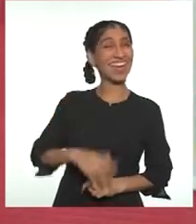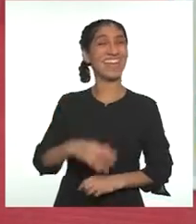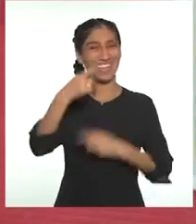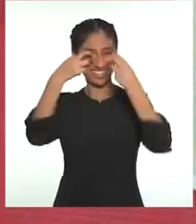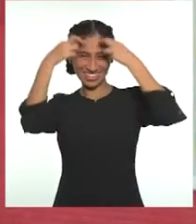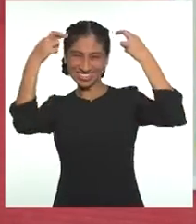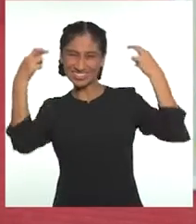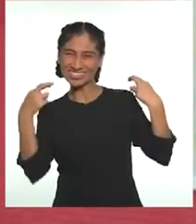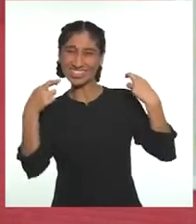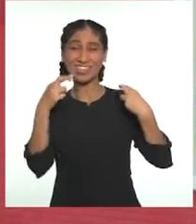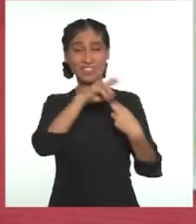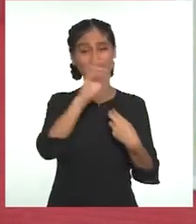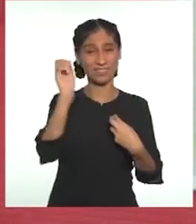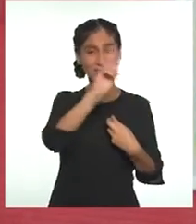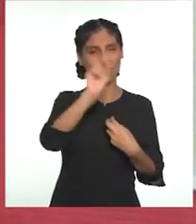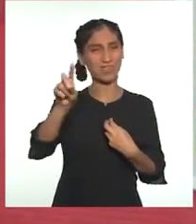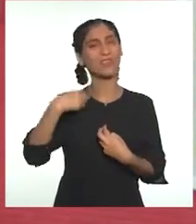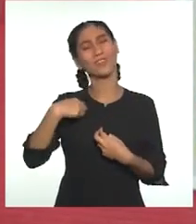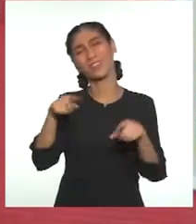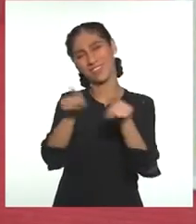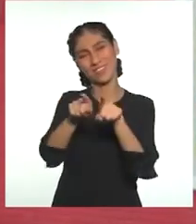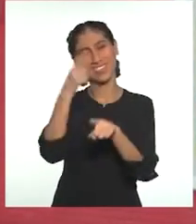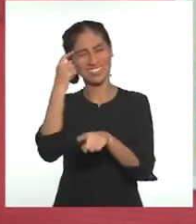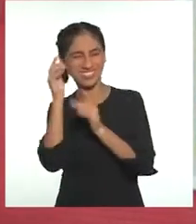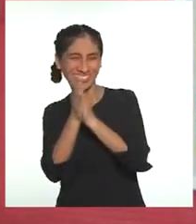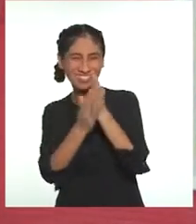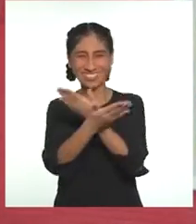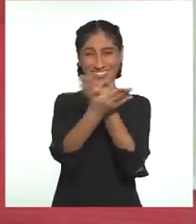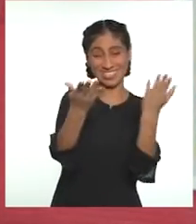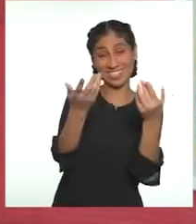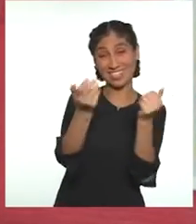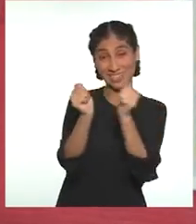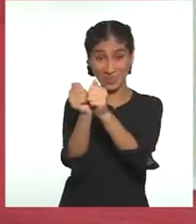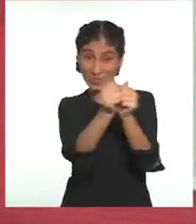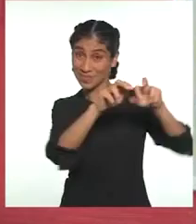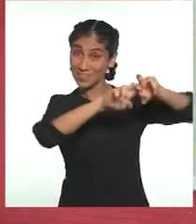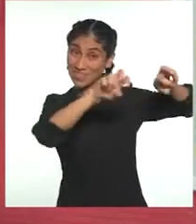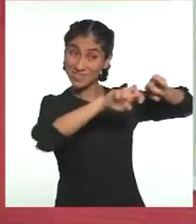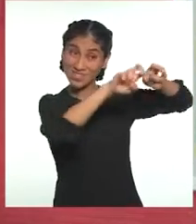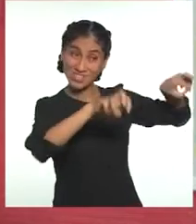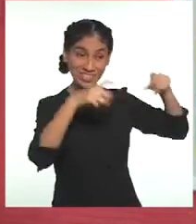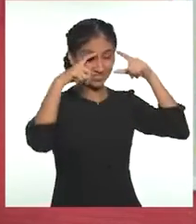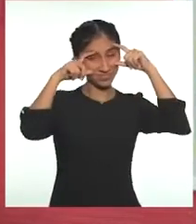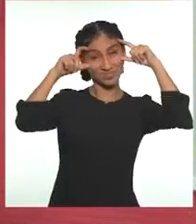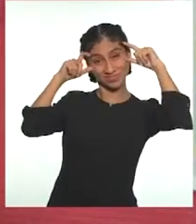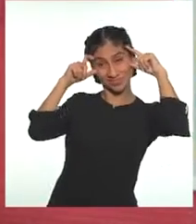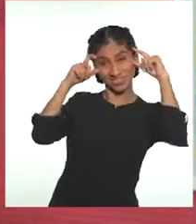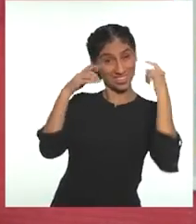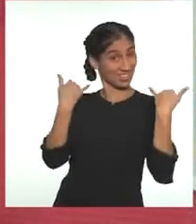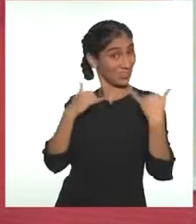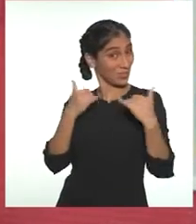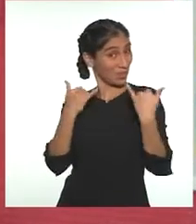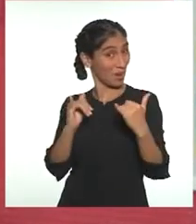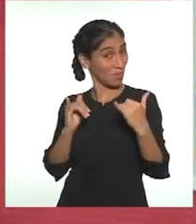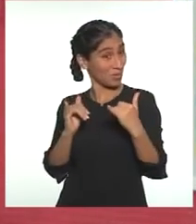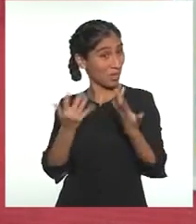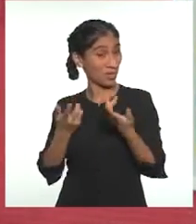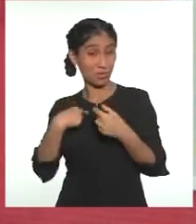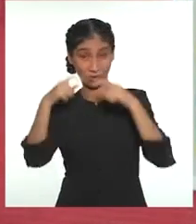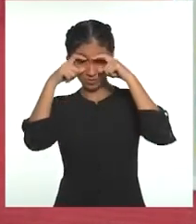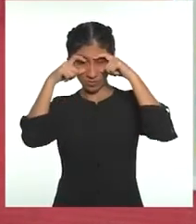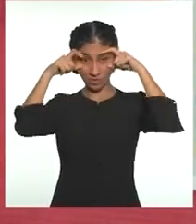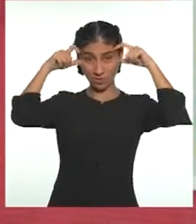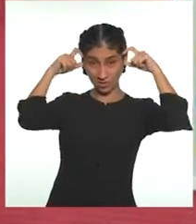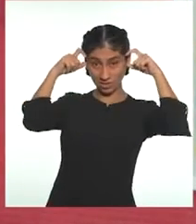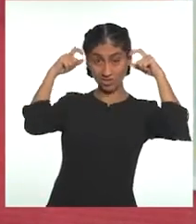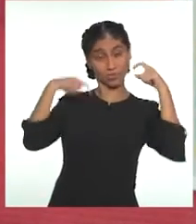Hola chicas y chicos de la promo 2021. Yo también los he extrañado y tengo muchas ganas de investigar juntos. ¿Qué tal si jugamos a que cuando estoy